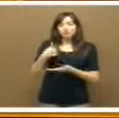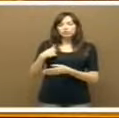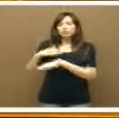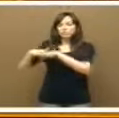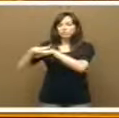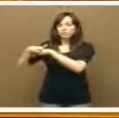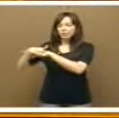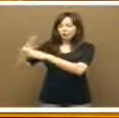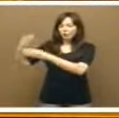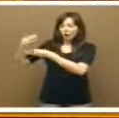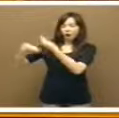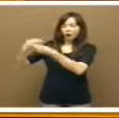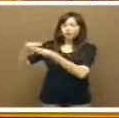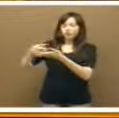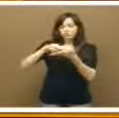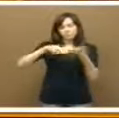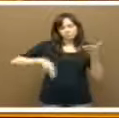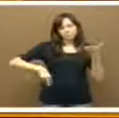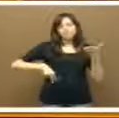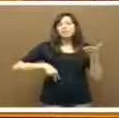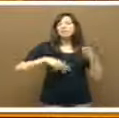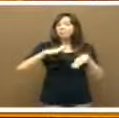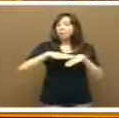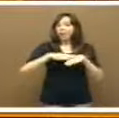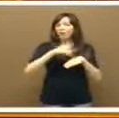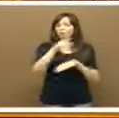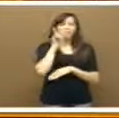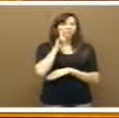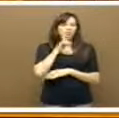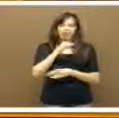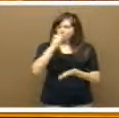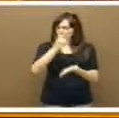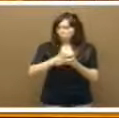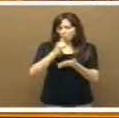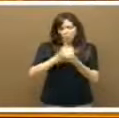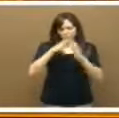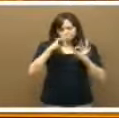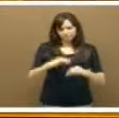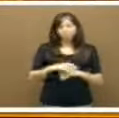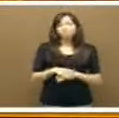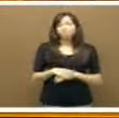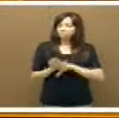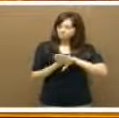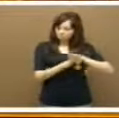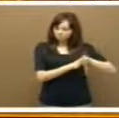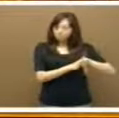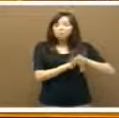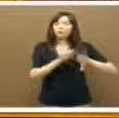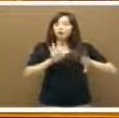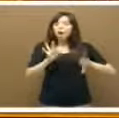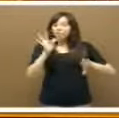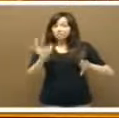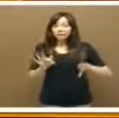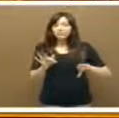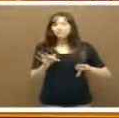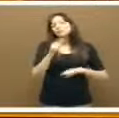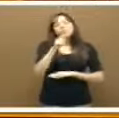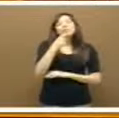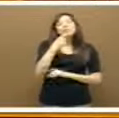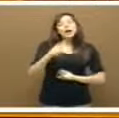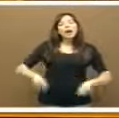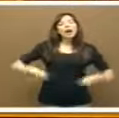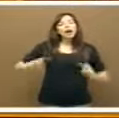demostraré que en eso también mintió. Digo que, además, que van a minimizar